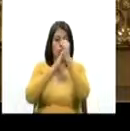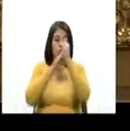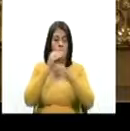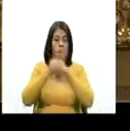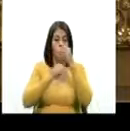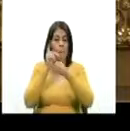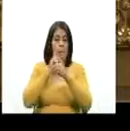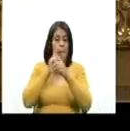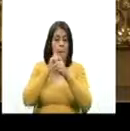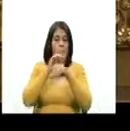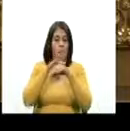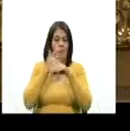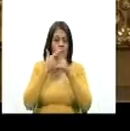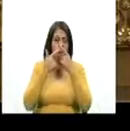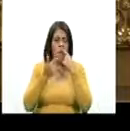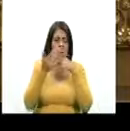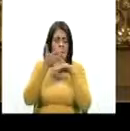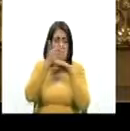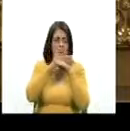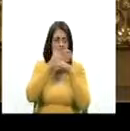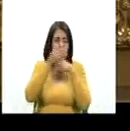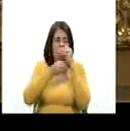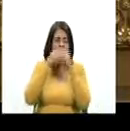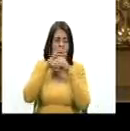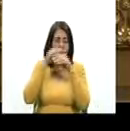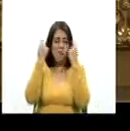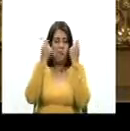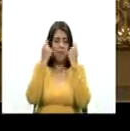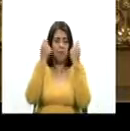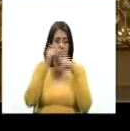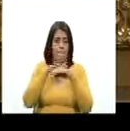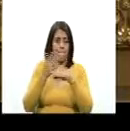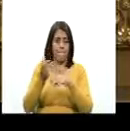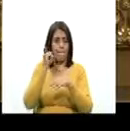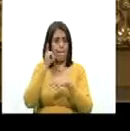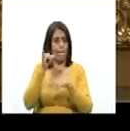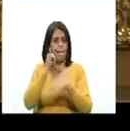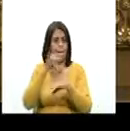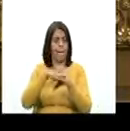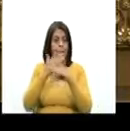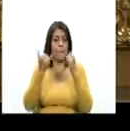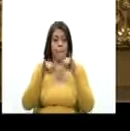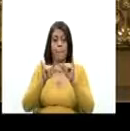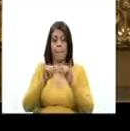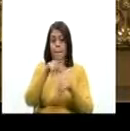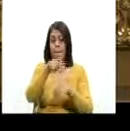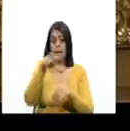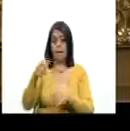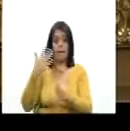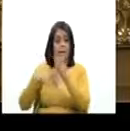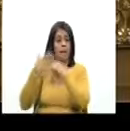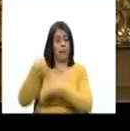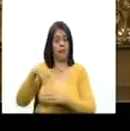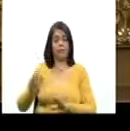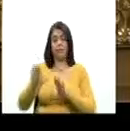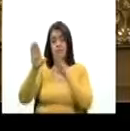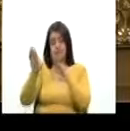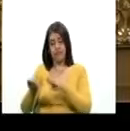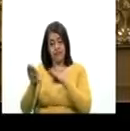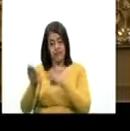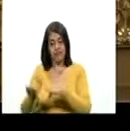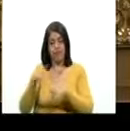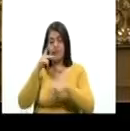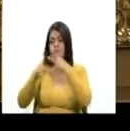mentira. Y me doy cuenta, antes de que gane en plena campaña, y lo empiezo a denunciar. Y esa misma gente que antes me glorificaba porque enfrentaba a